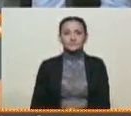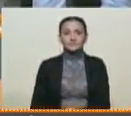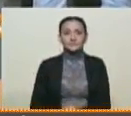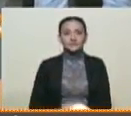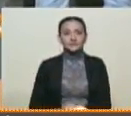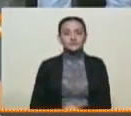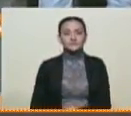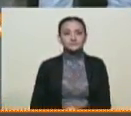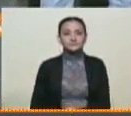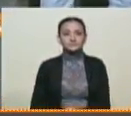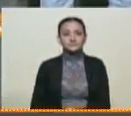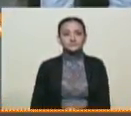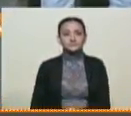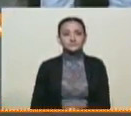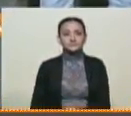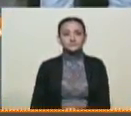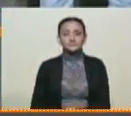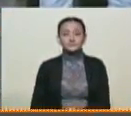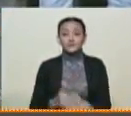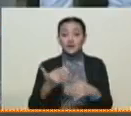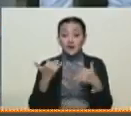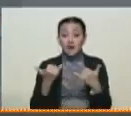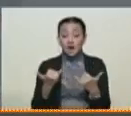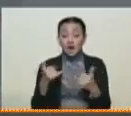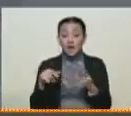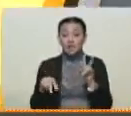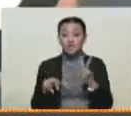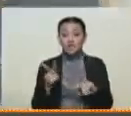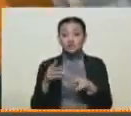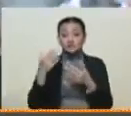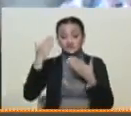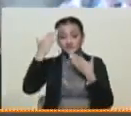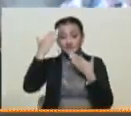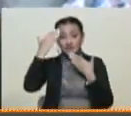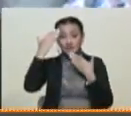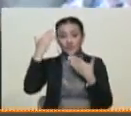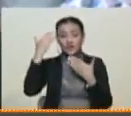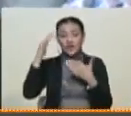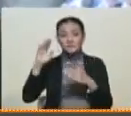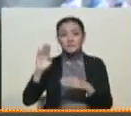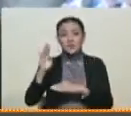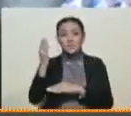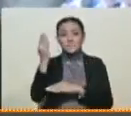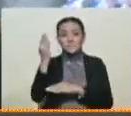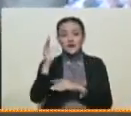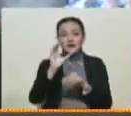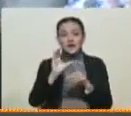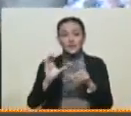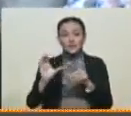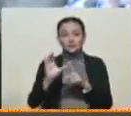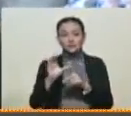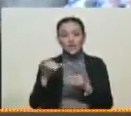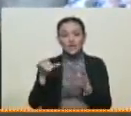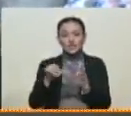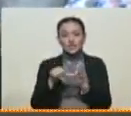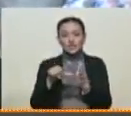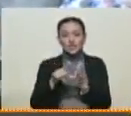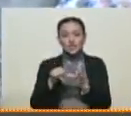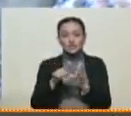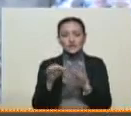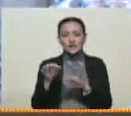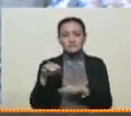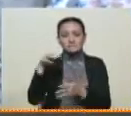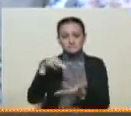cambiar a Miranda. Así es, Verónica. Nosotros a esta hora del mediodía te saludamos desde el Parque Cultural Villa Teola, en el municipio de Guaycaipuro del